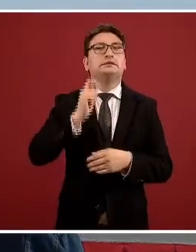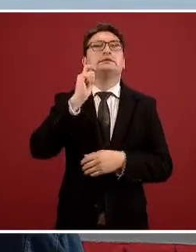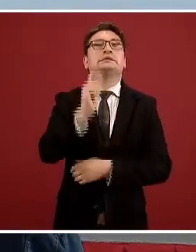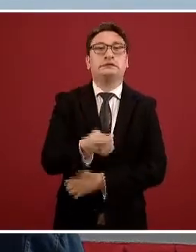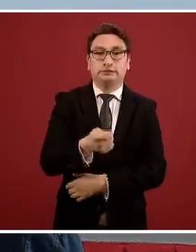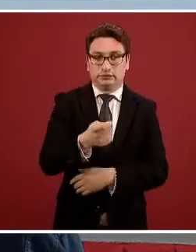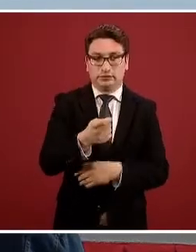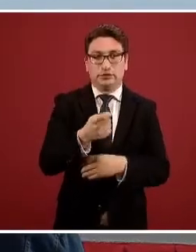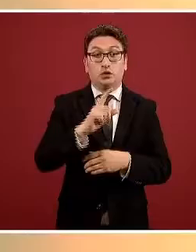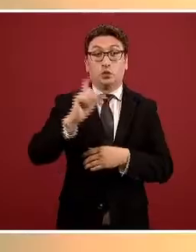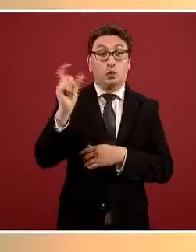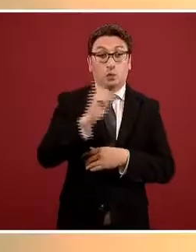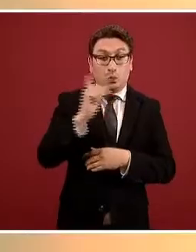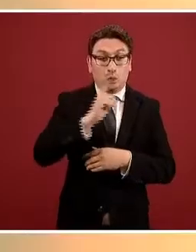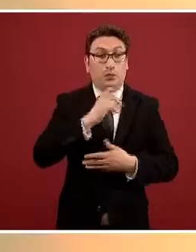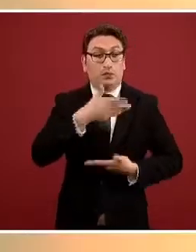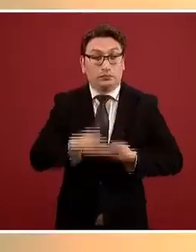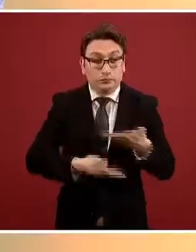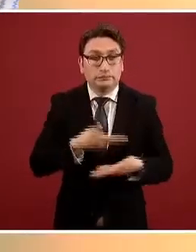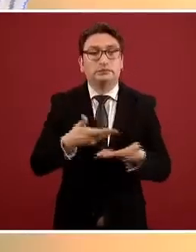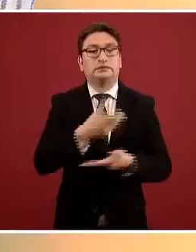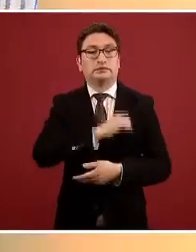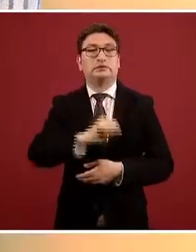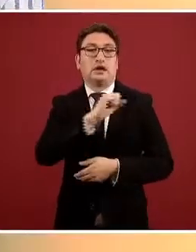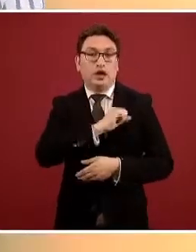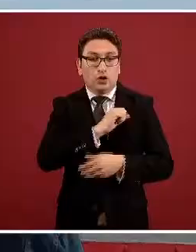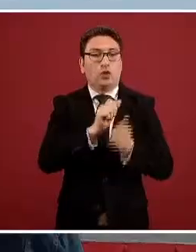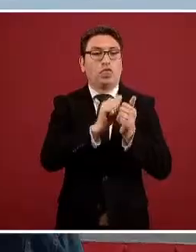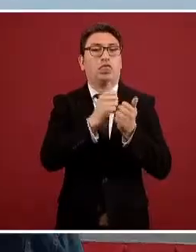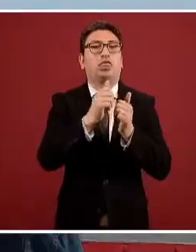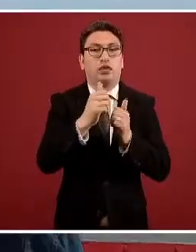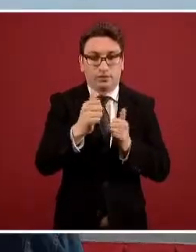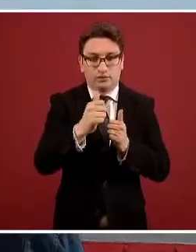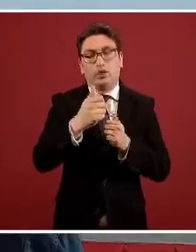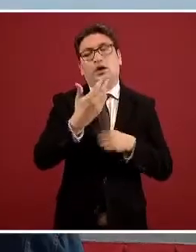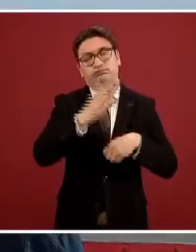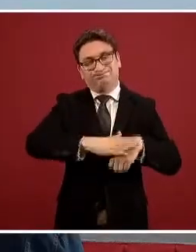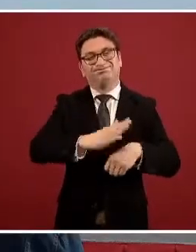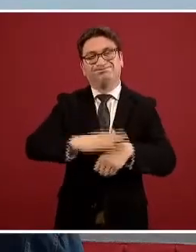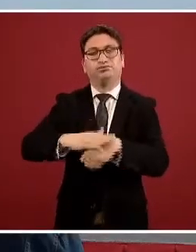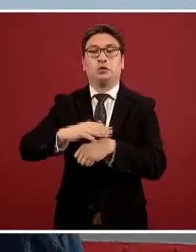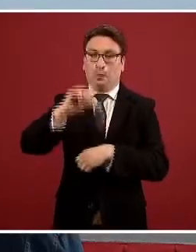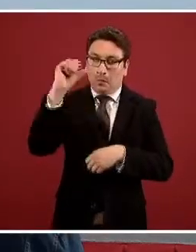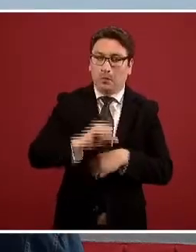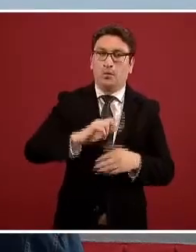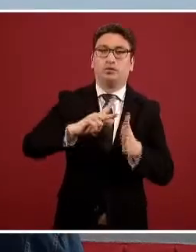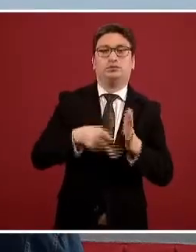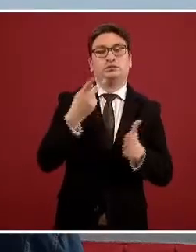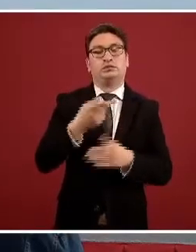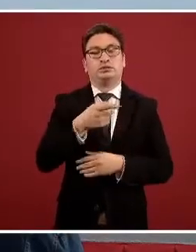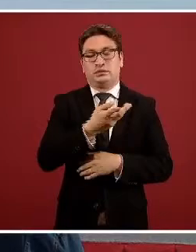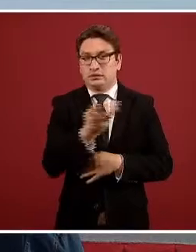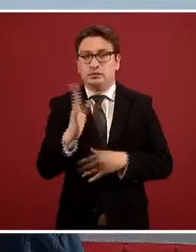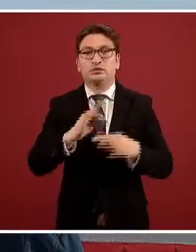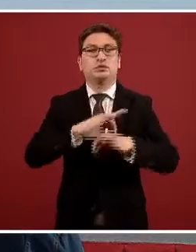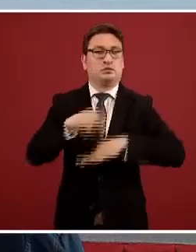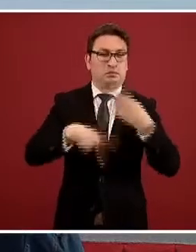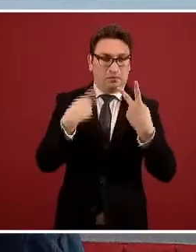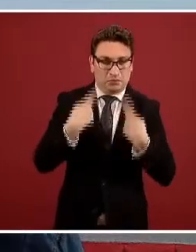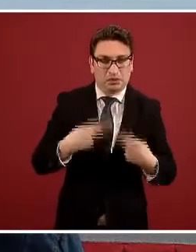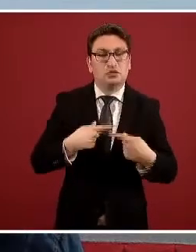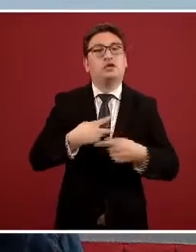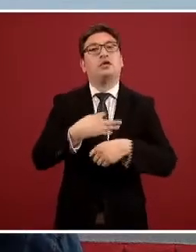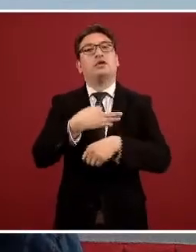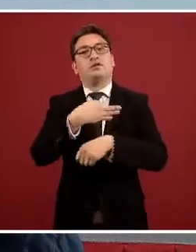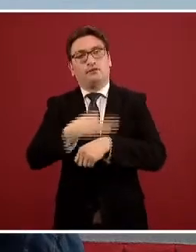retraso en la demanda de servicios de salud. Y este es un llamado que quiero hacer hoy nuevamente a las personas y a los